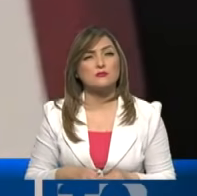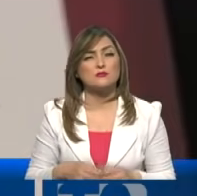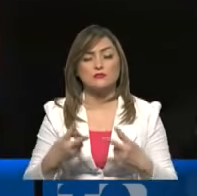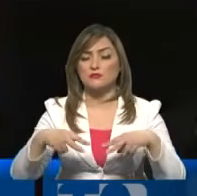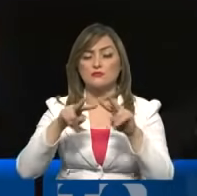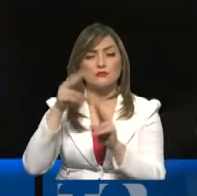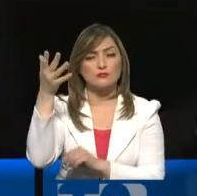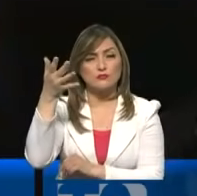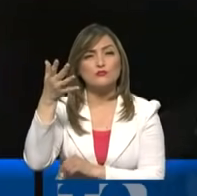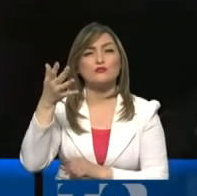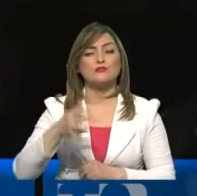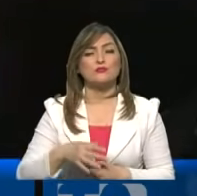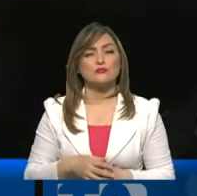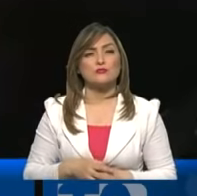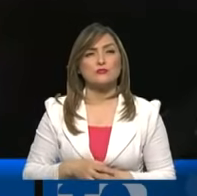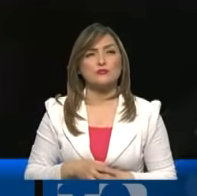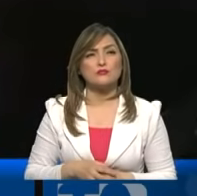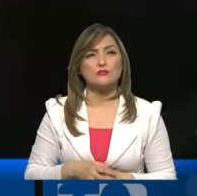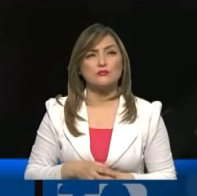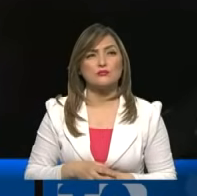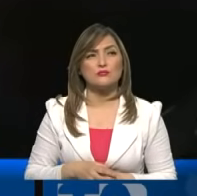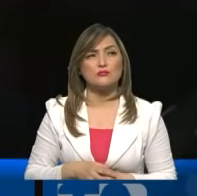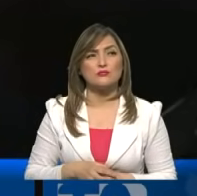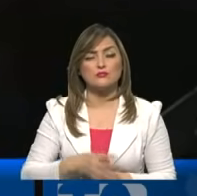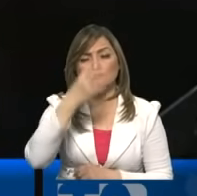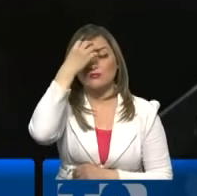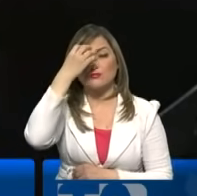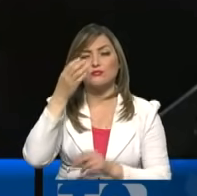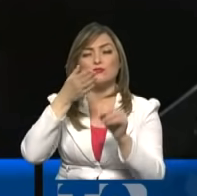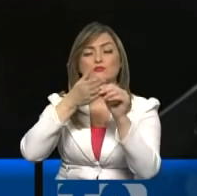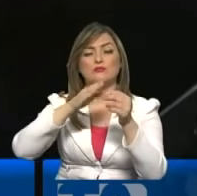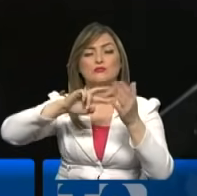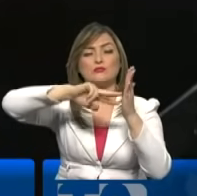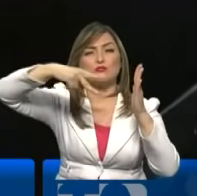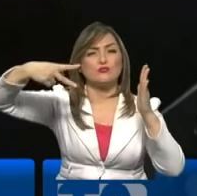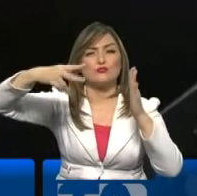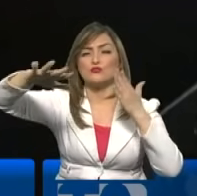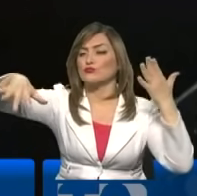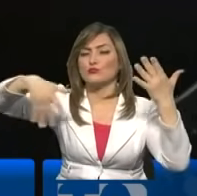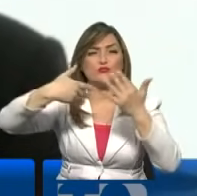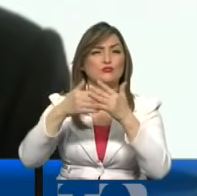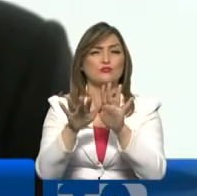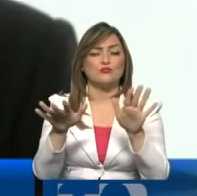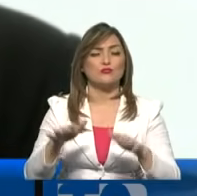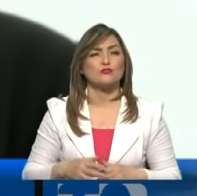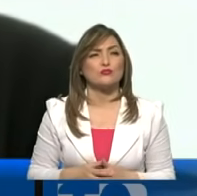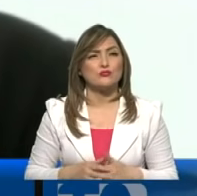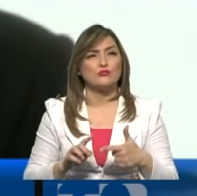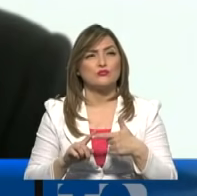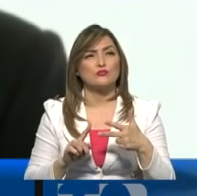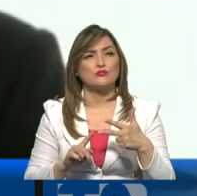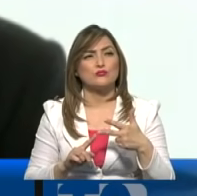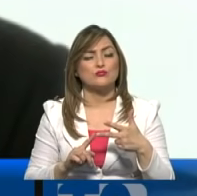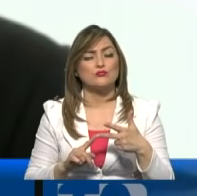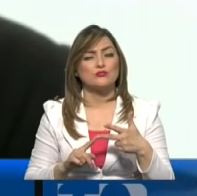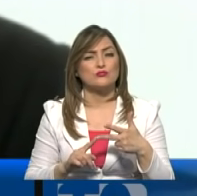maestros, se busca la tecnologización de la educación, se plantea también la posibilidad de la reapertura